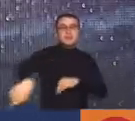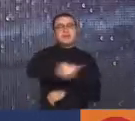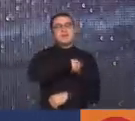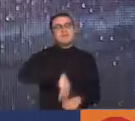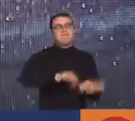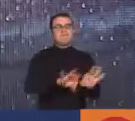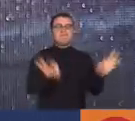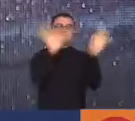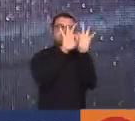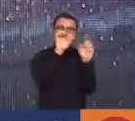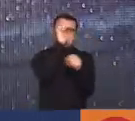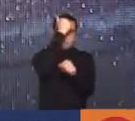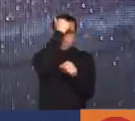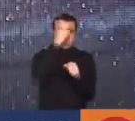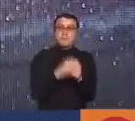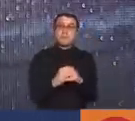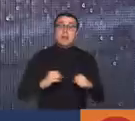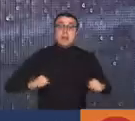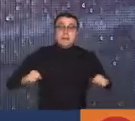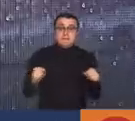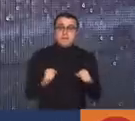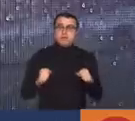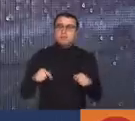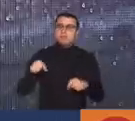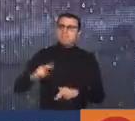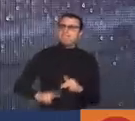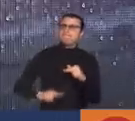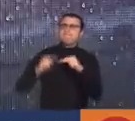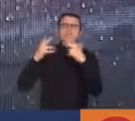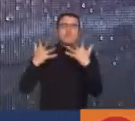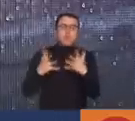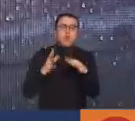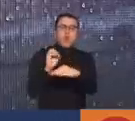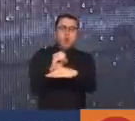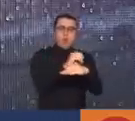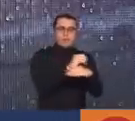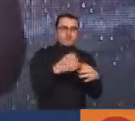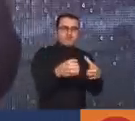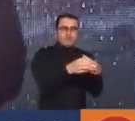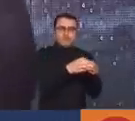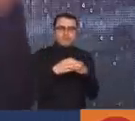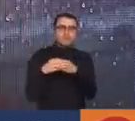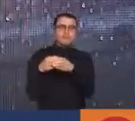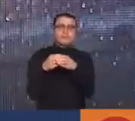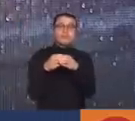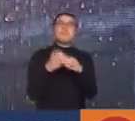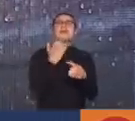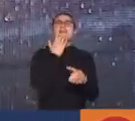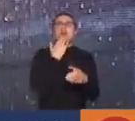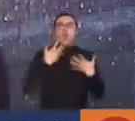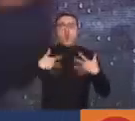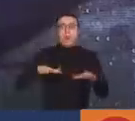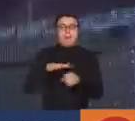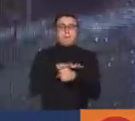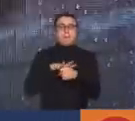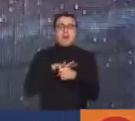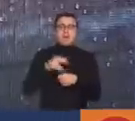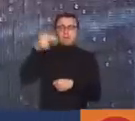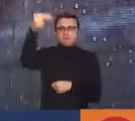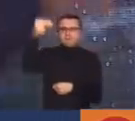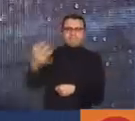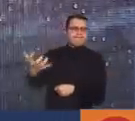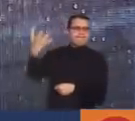Realmente Bogotá se construyó con la organización popular. Cualquier barrio de estos de Bosa, cuando uno mira su